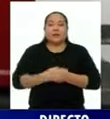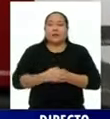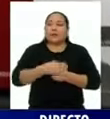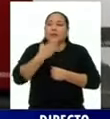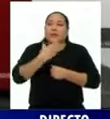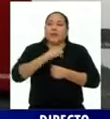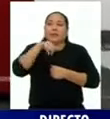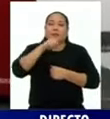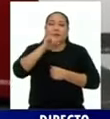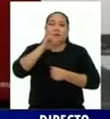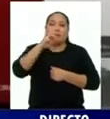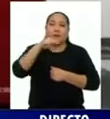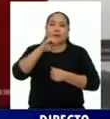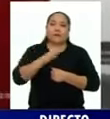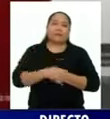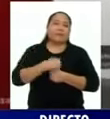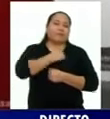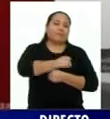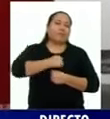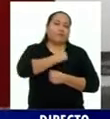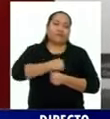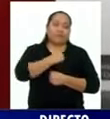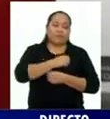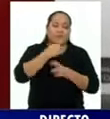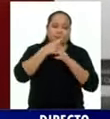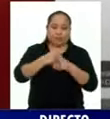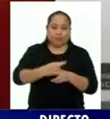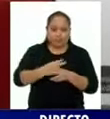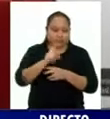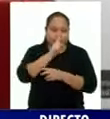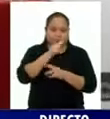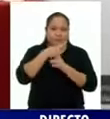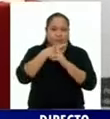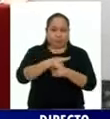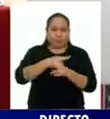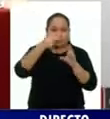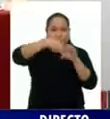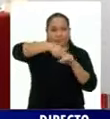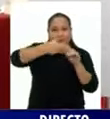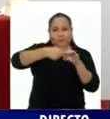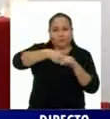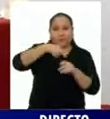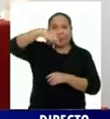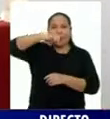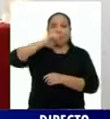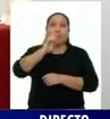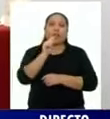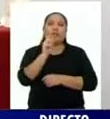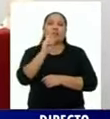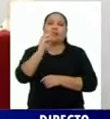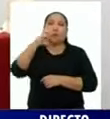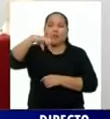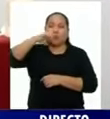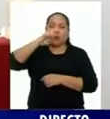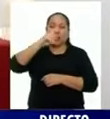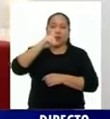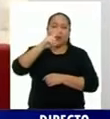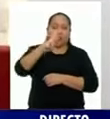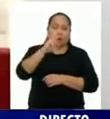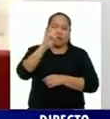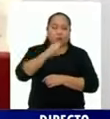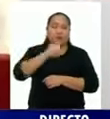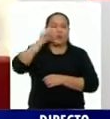Gracias, Jaime. Lamento no poder contestar con precisión tu pregunta sobre Petroperú. Me comprometo a averiguar y